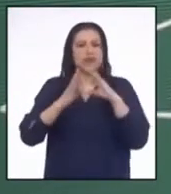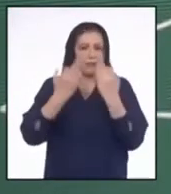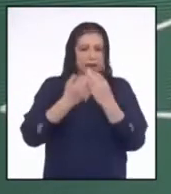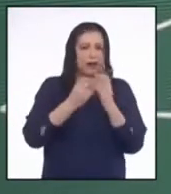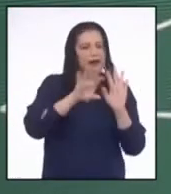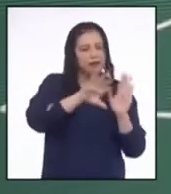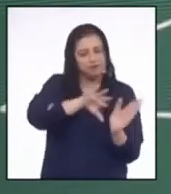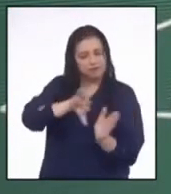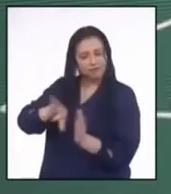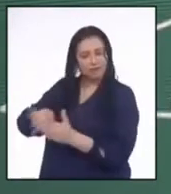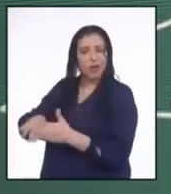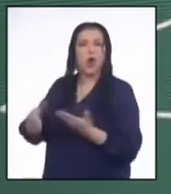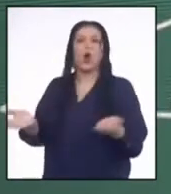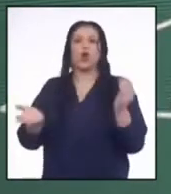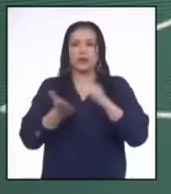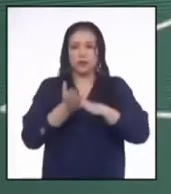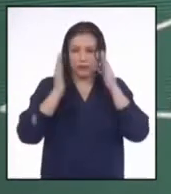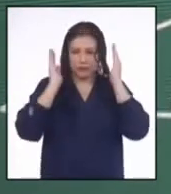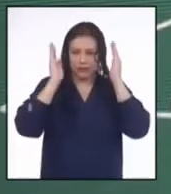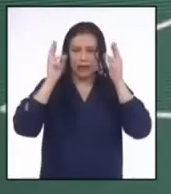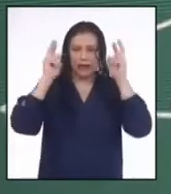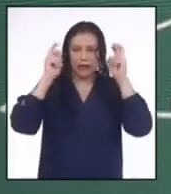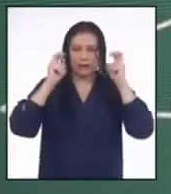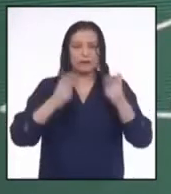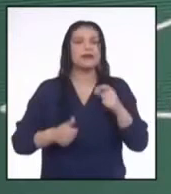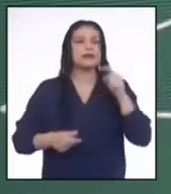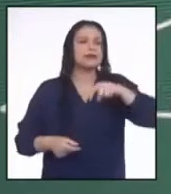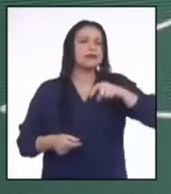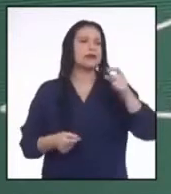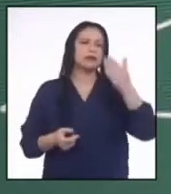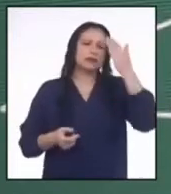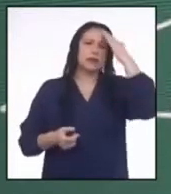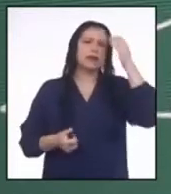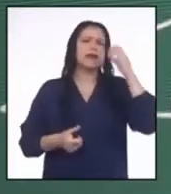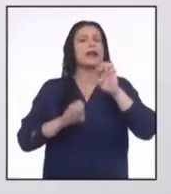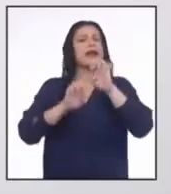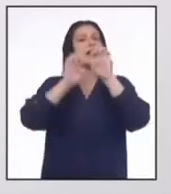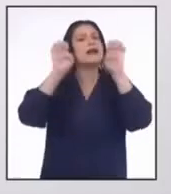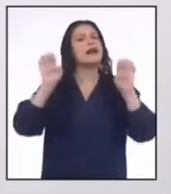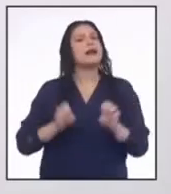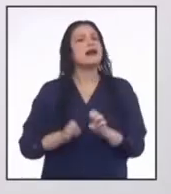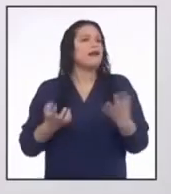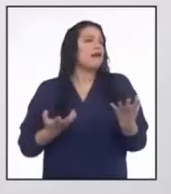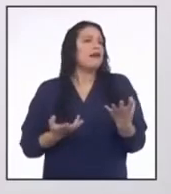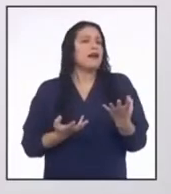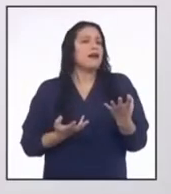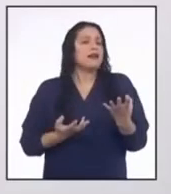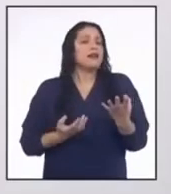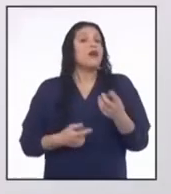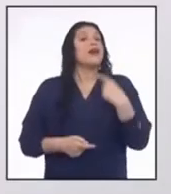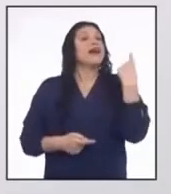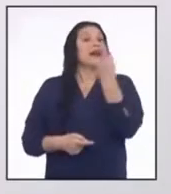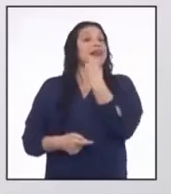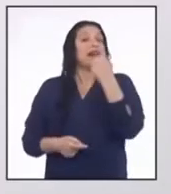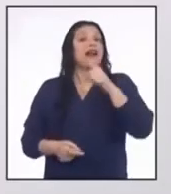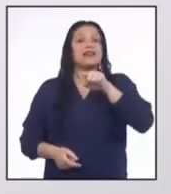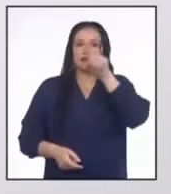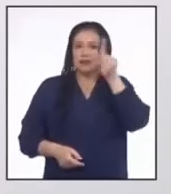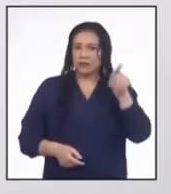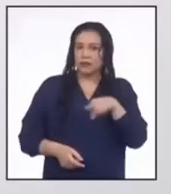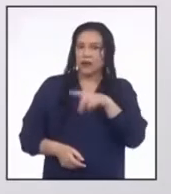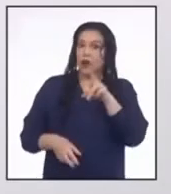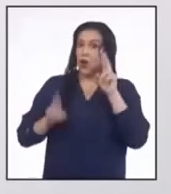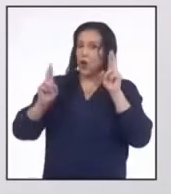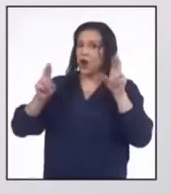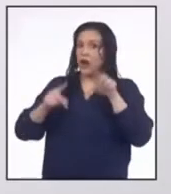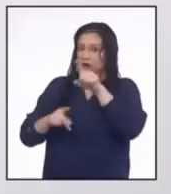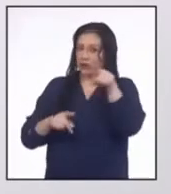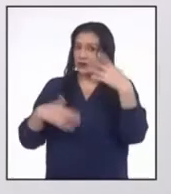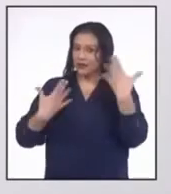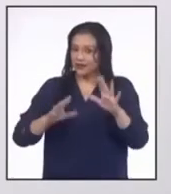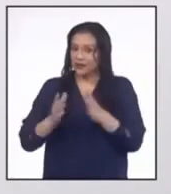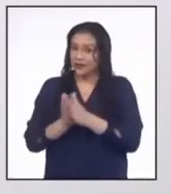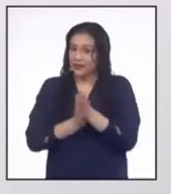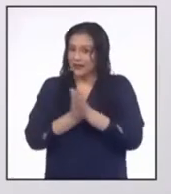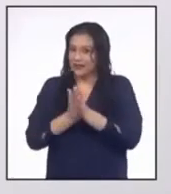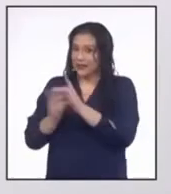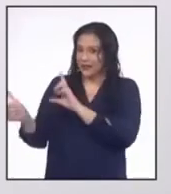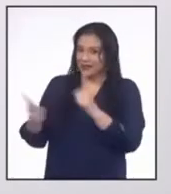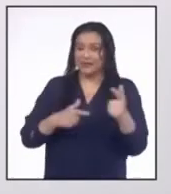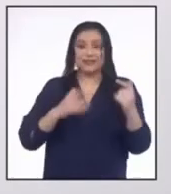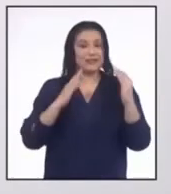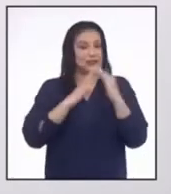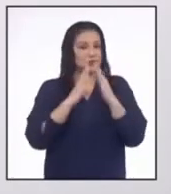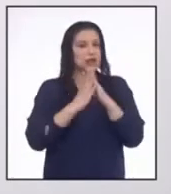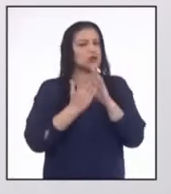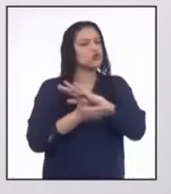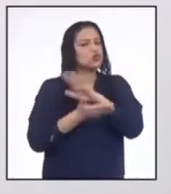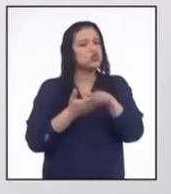a la situación, debemos calcular la ecuación general de la circunferencia. Bien, espero que todas y todos estén listos en sus casas